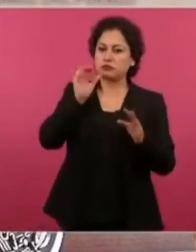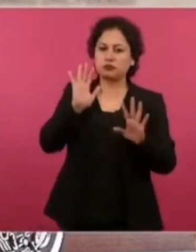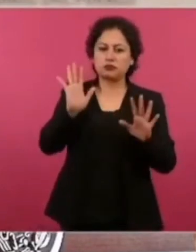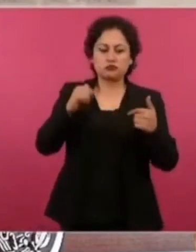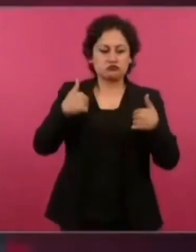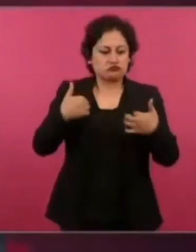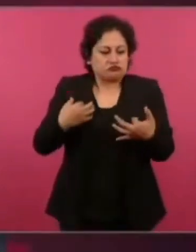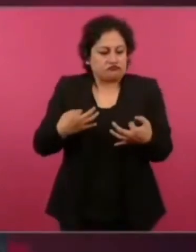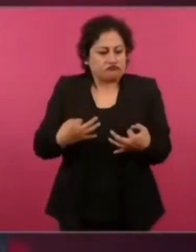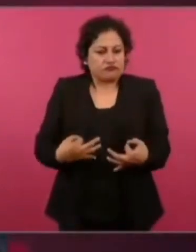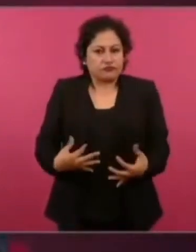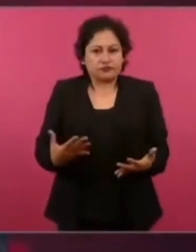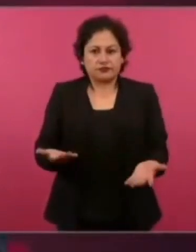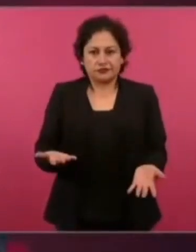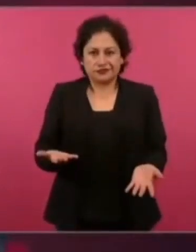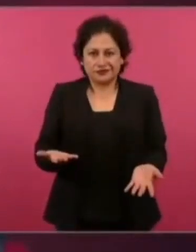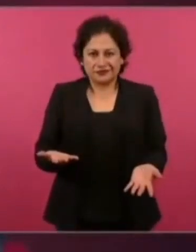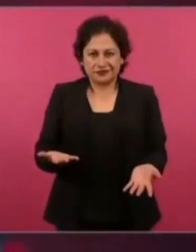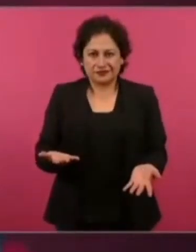Que, como decía un maestro,